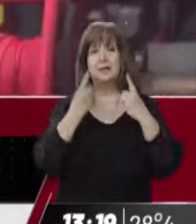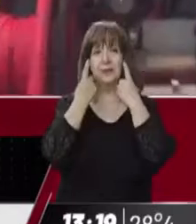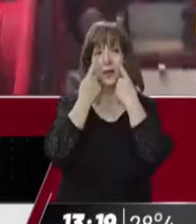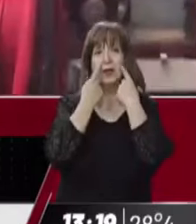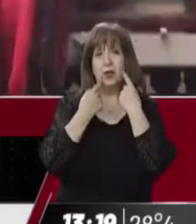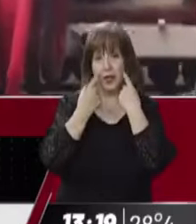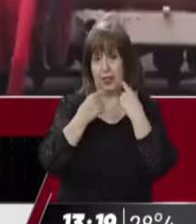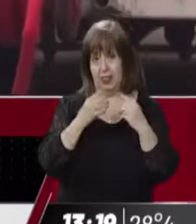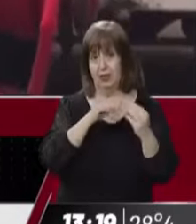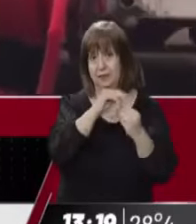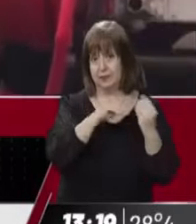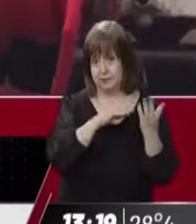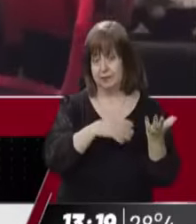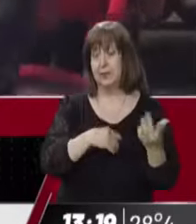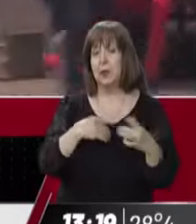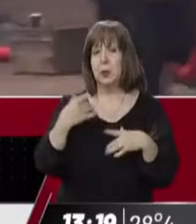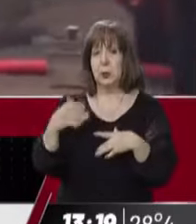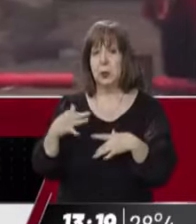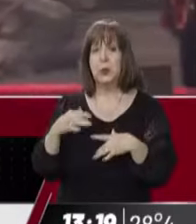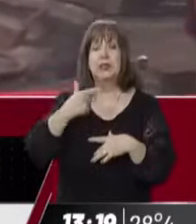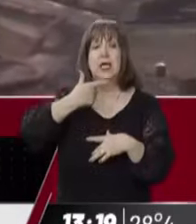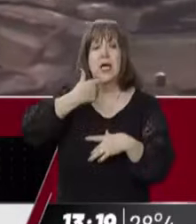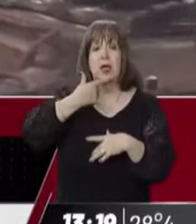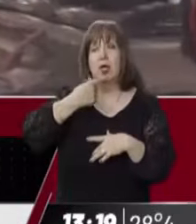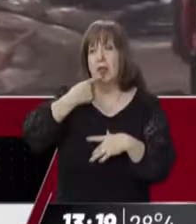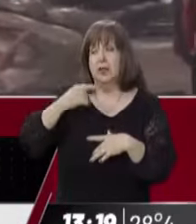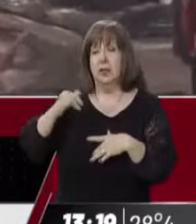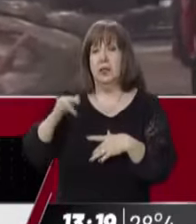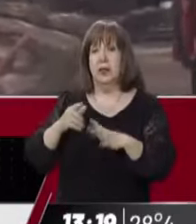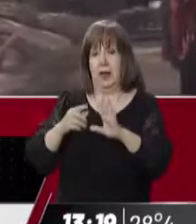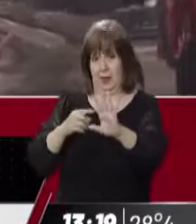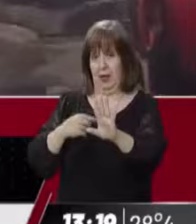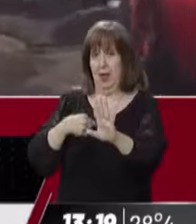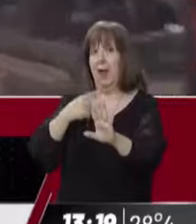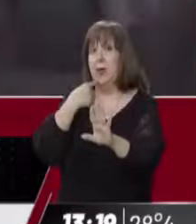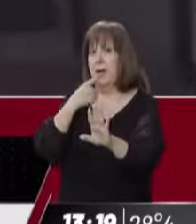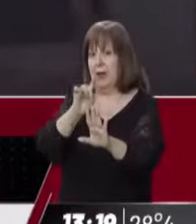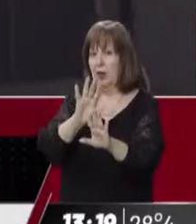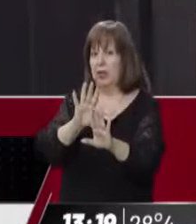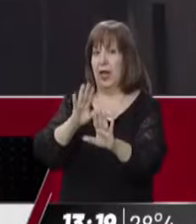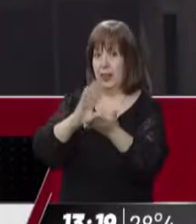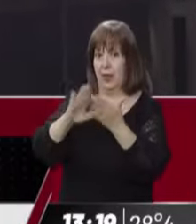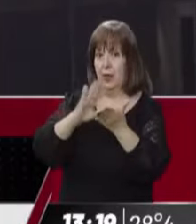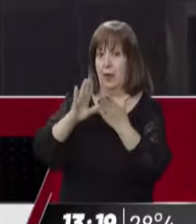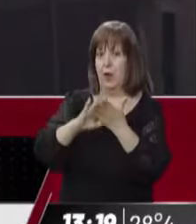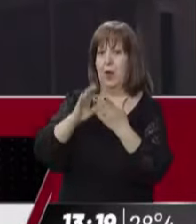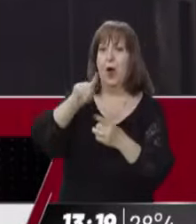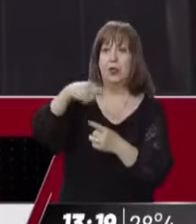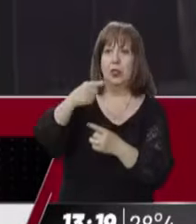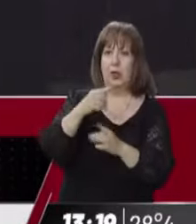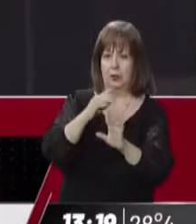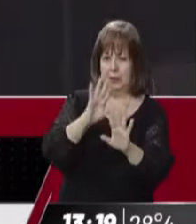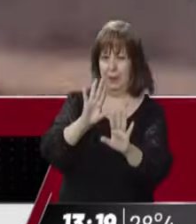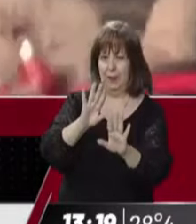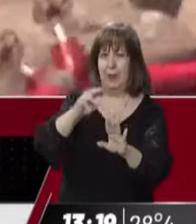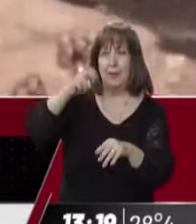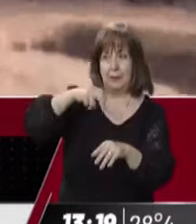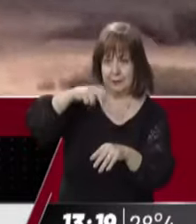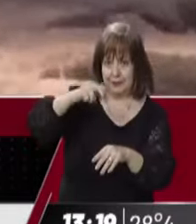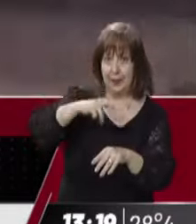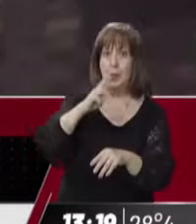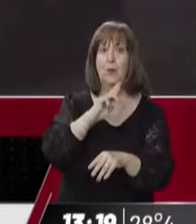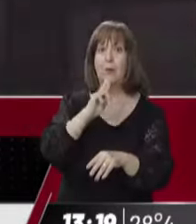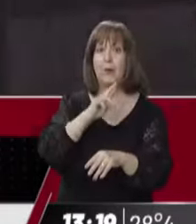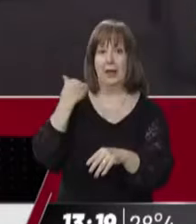parecía que es más de un vehículo quemado A ver vamos a ver si nos podemos acercar por acá